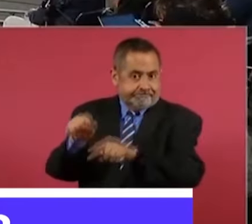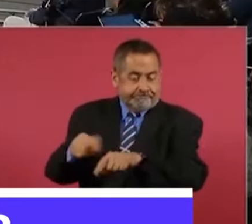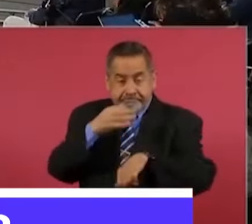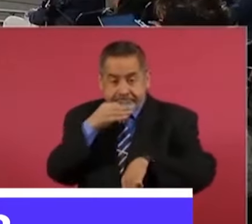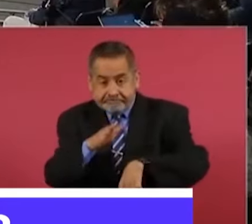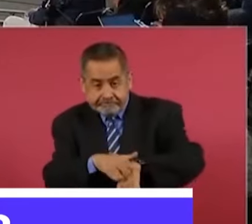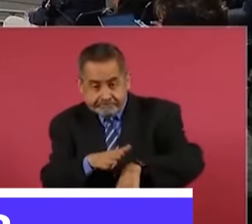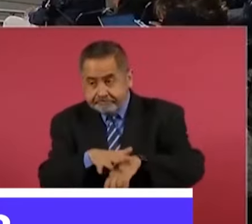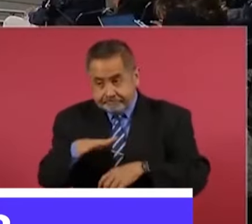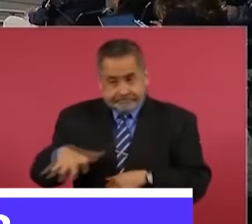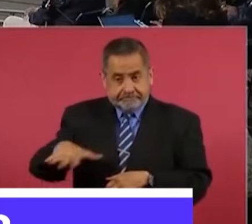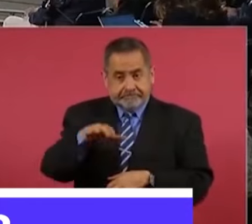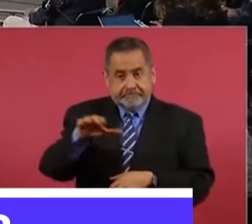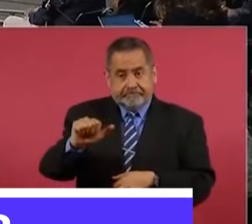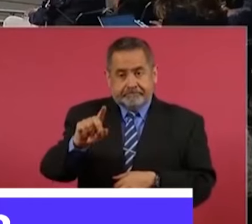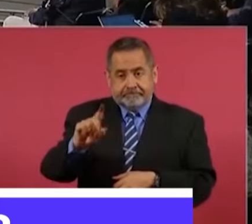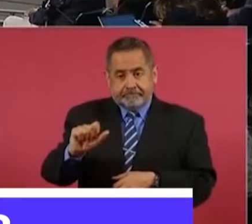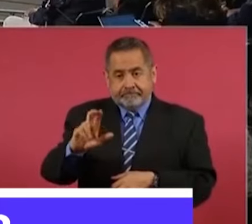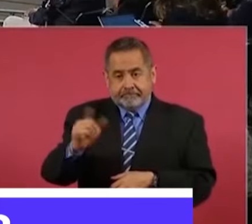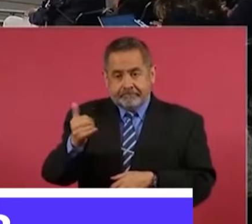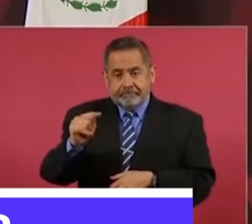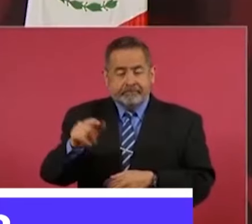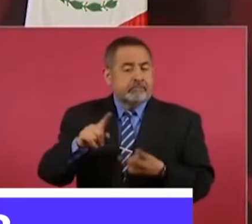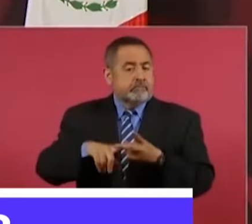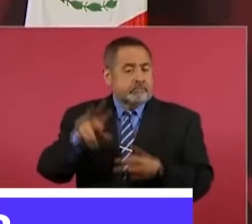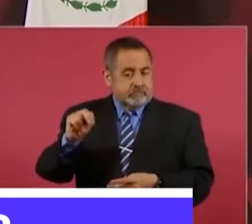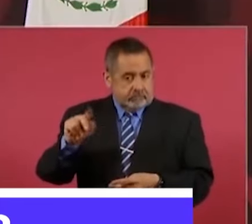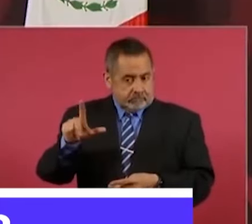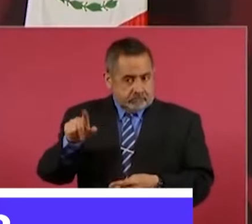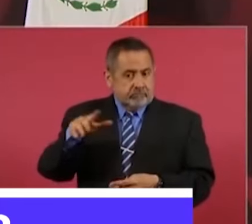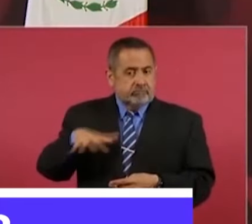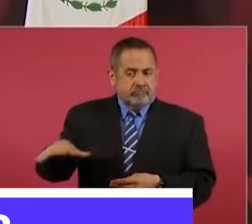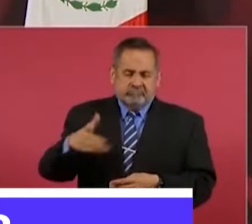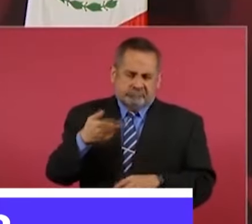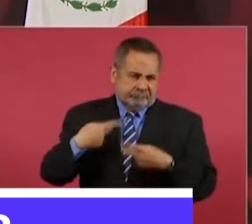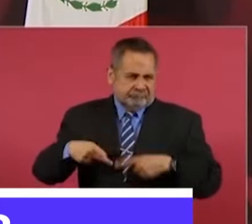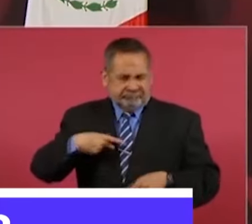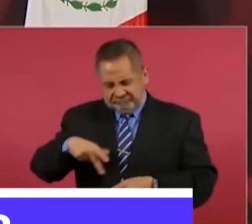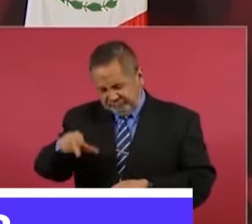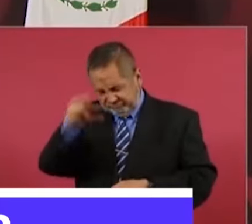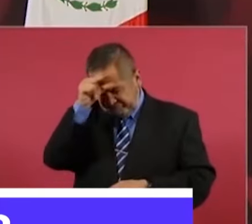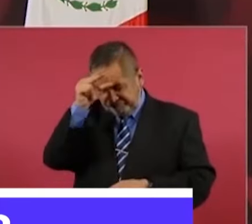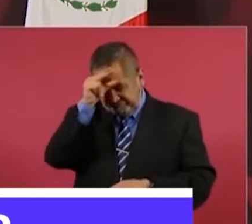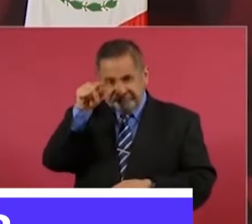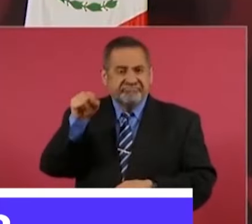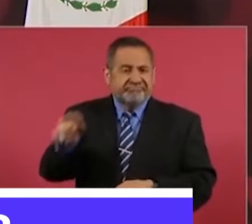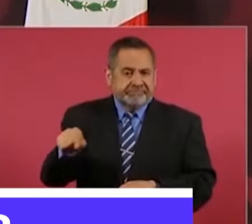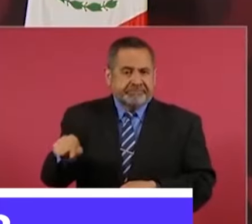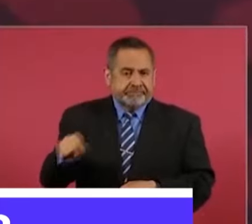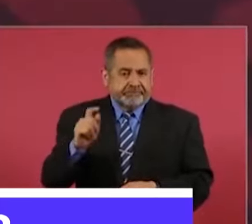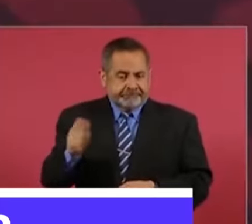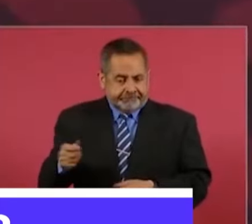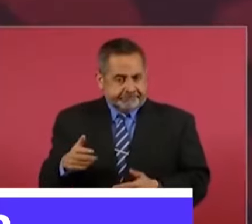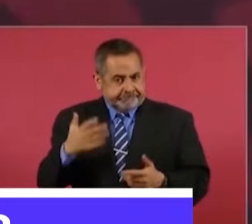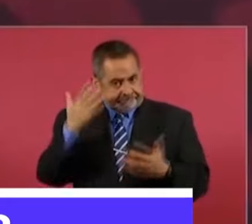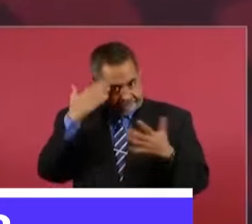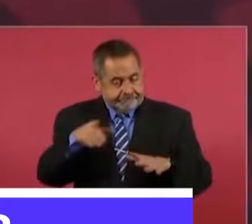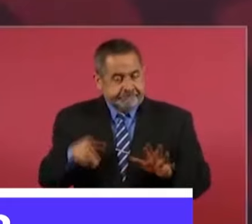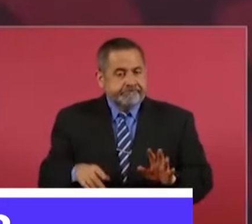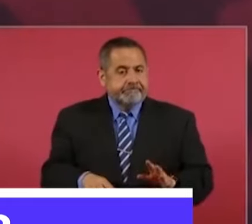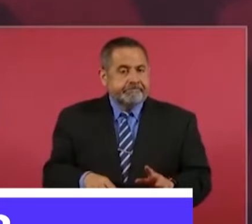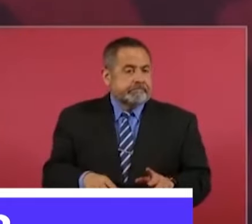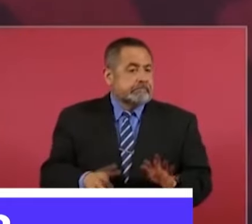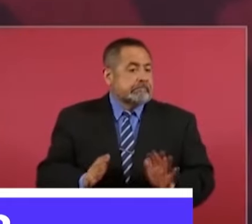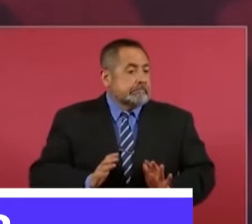de Cadereyta y de Nuevo León, que es gente muy inteligente, para que no